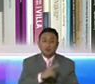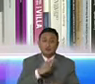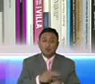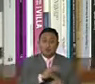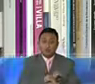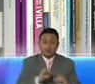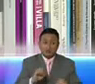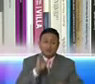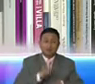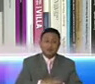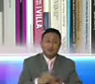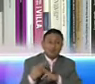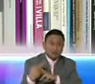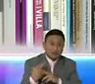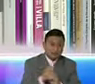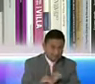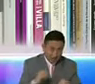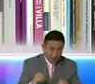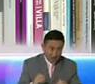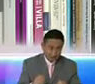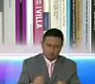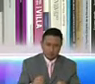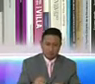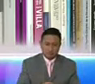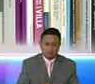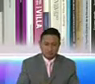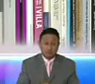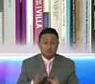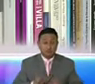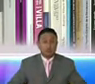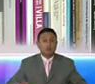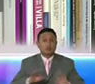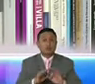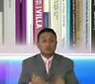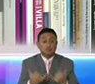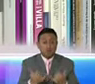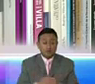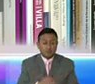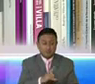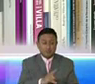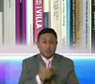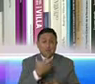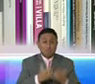debe romper el anonimato de las redes sociales cuando se está cometiendo un delito?